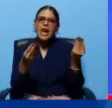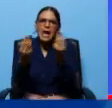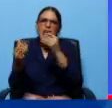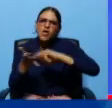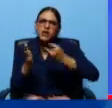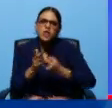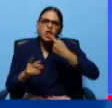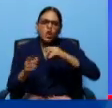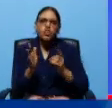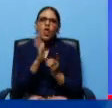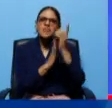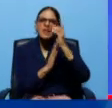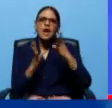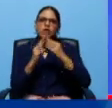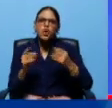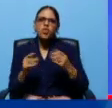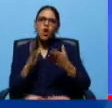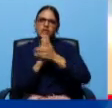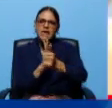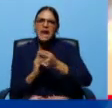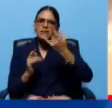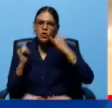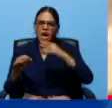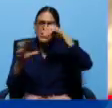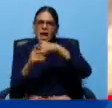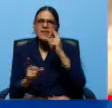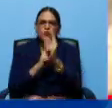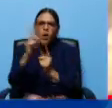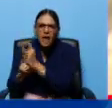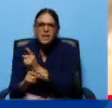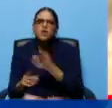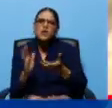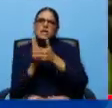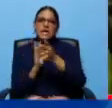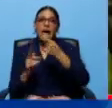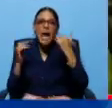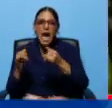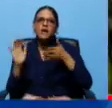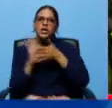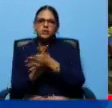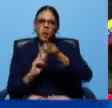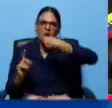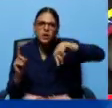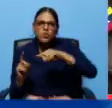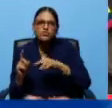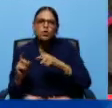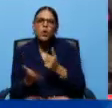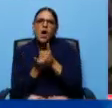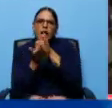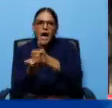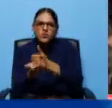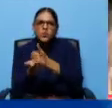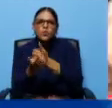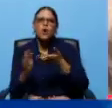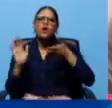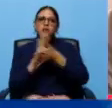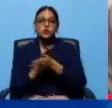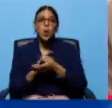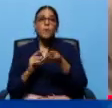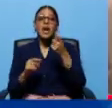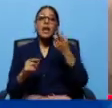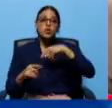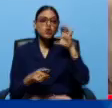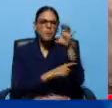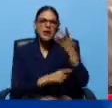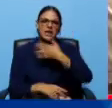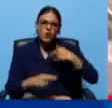desarrollar todo el potencial y todos los intereses que hay en ellos, y de calidad es que esos intereses y ese potencial ayuden a desarrollar el país que queremos,